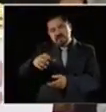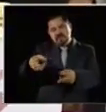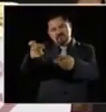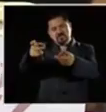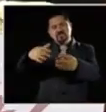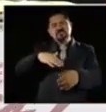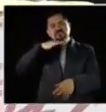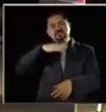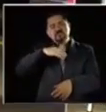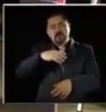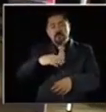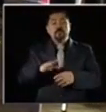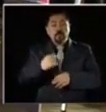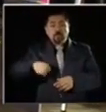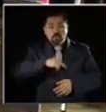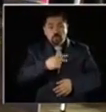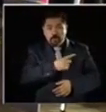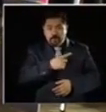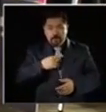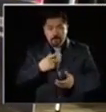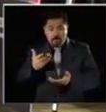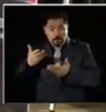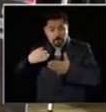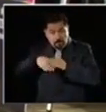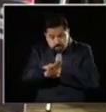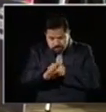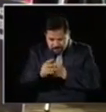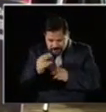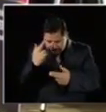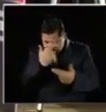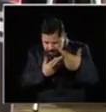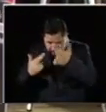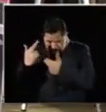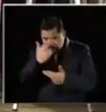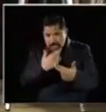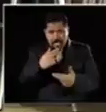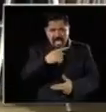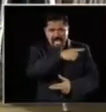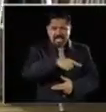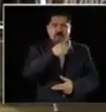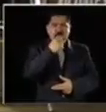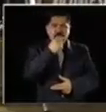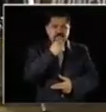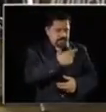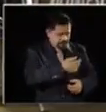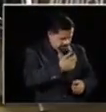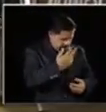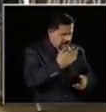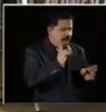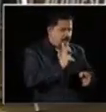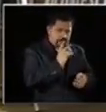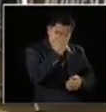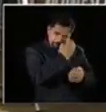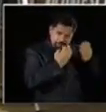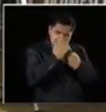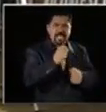hacer es llegar a revisar, que los mismos elementos se autoevalúen y evalúen a sus jefes también, porque